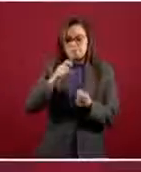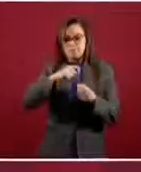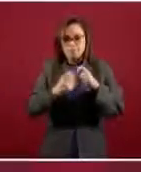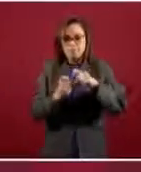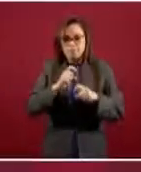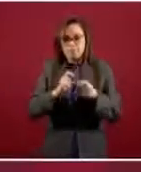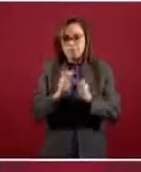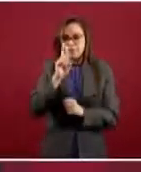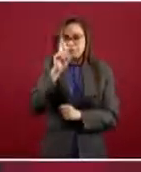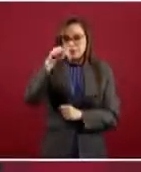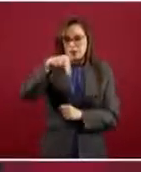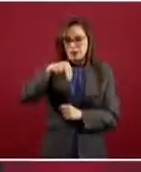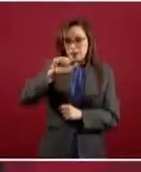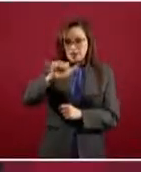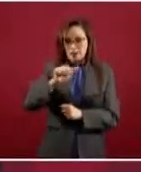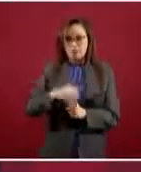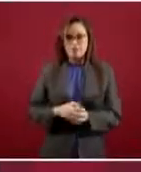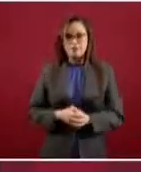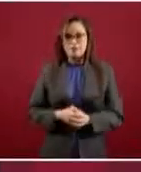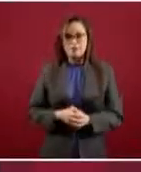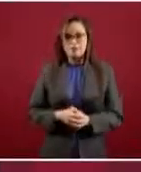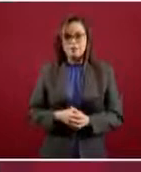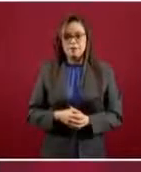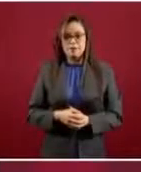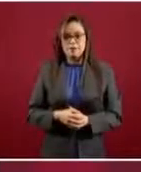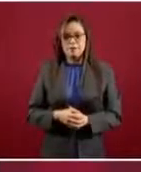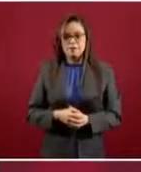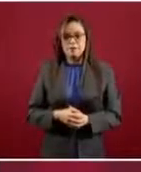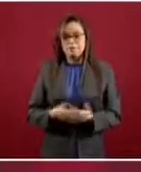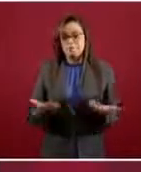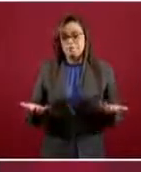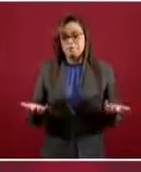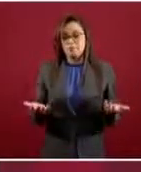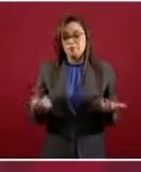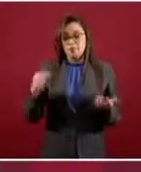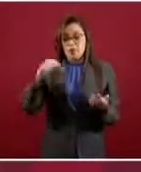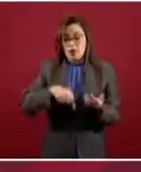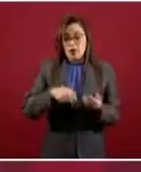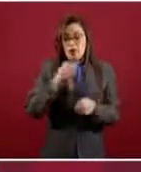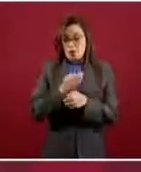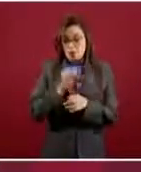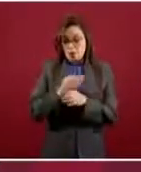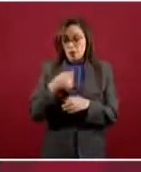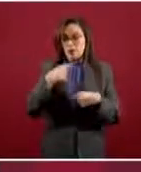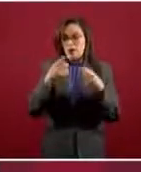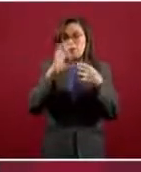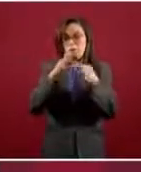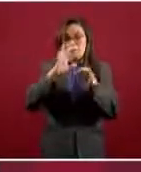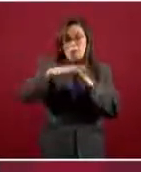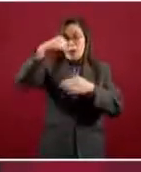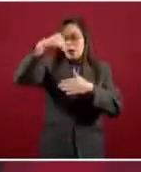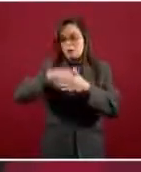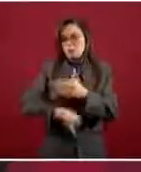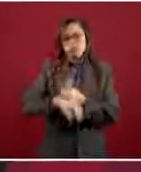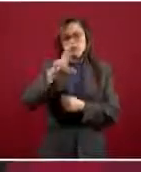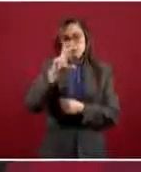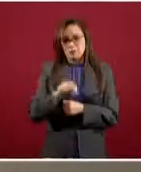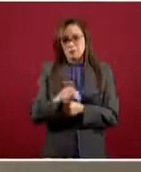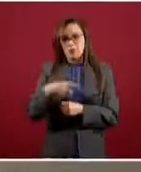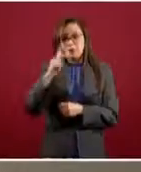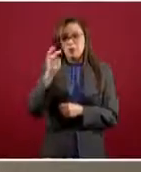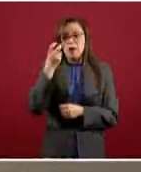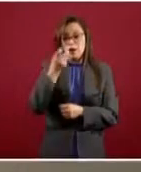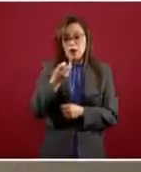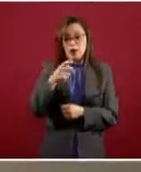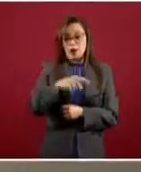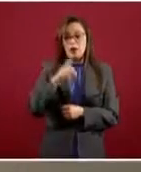RNA. Y por un proceso técnico que hoy no voy a explicar con algún detalle, se amplifica ese